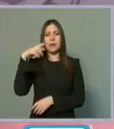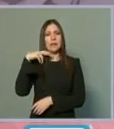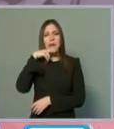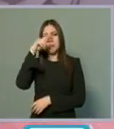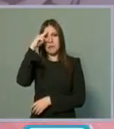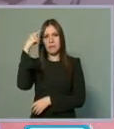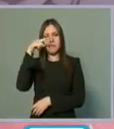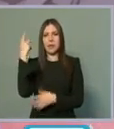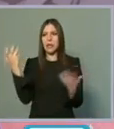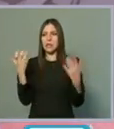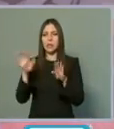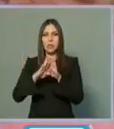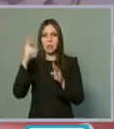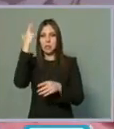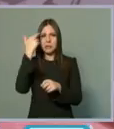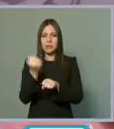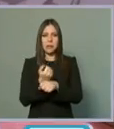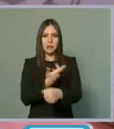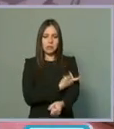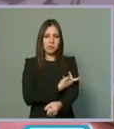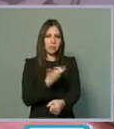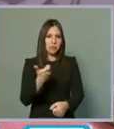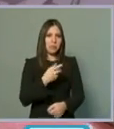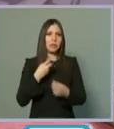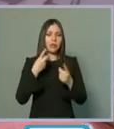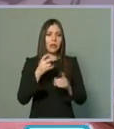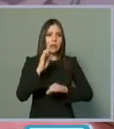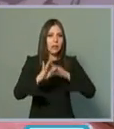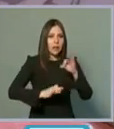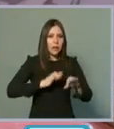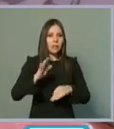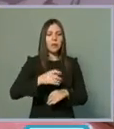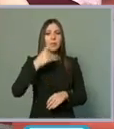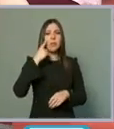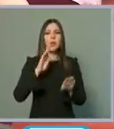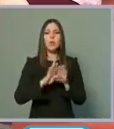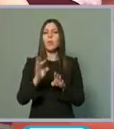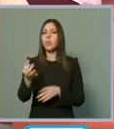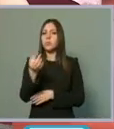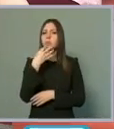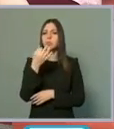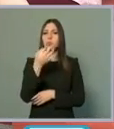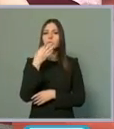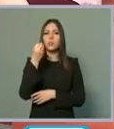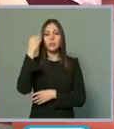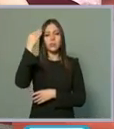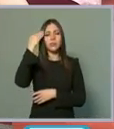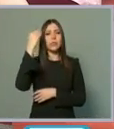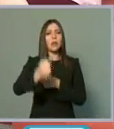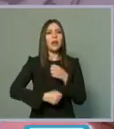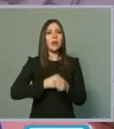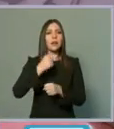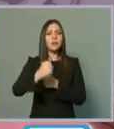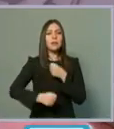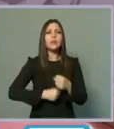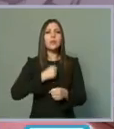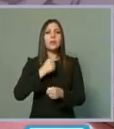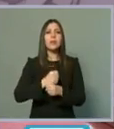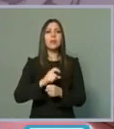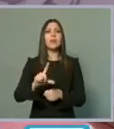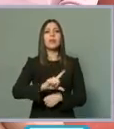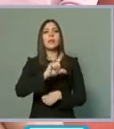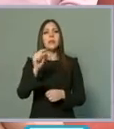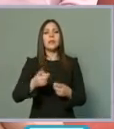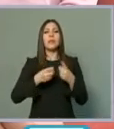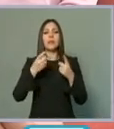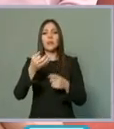tratamiento. Hay tratamientos de hormona tiroidea en forma de medicamento desde hace muchos años y se da